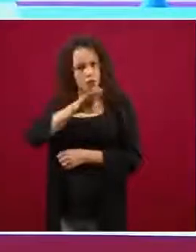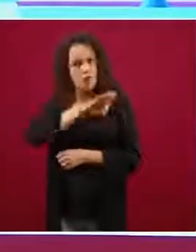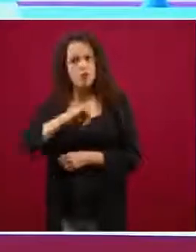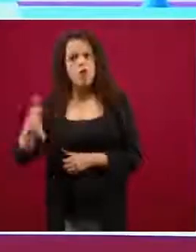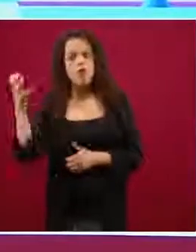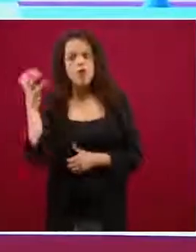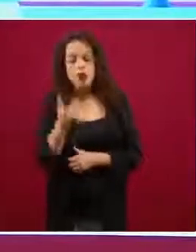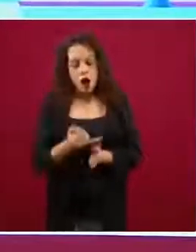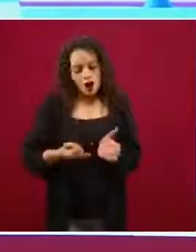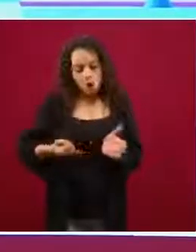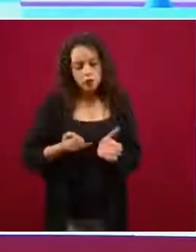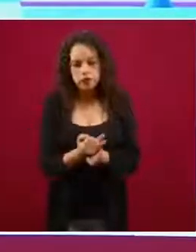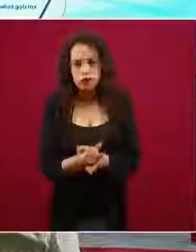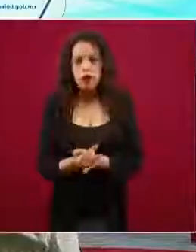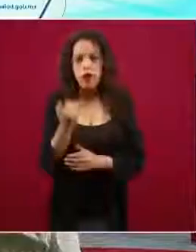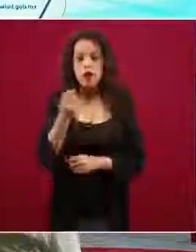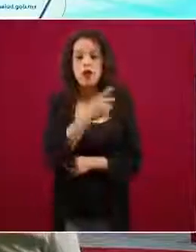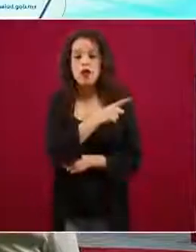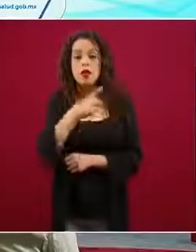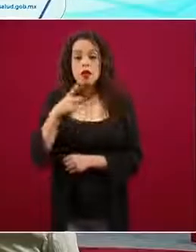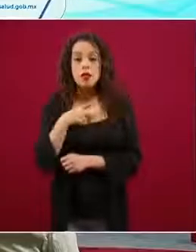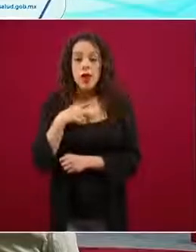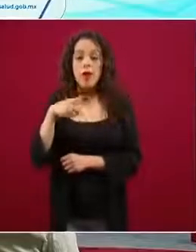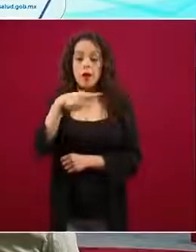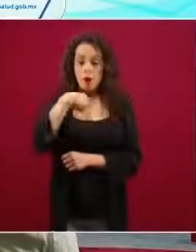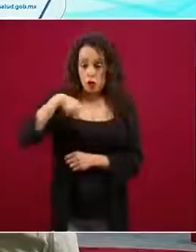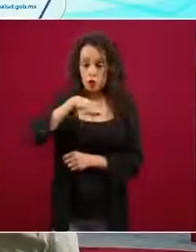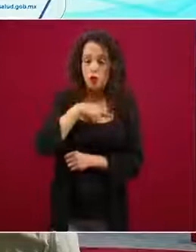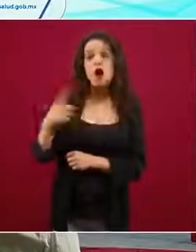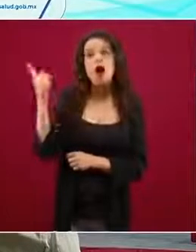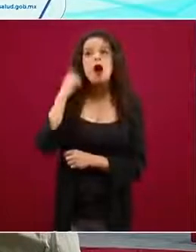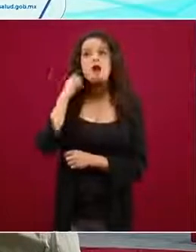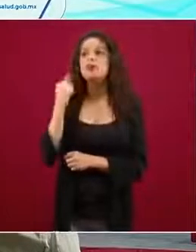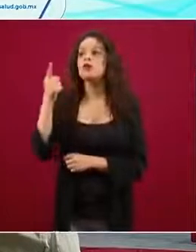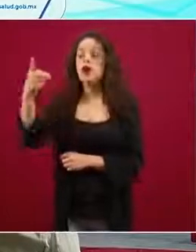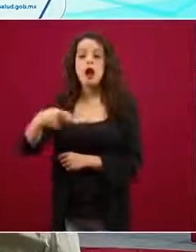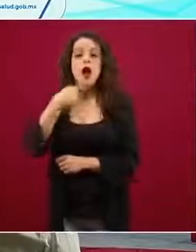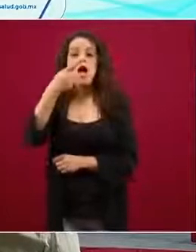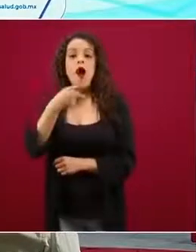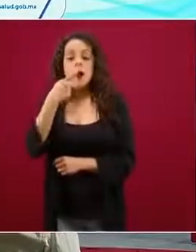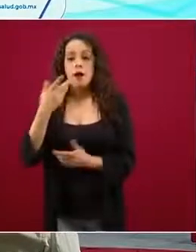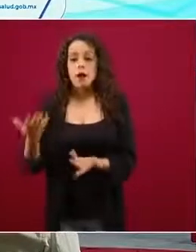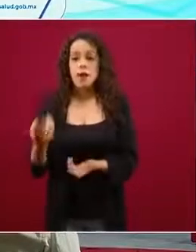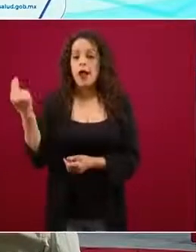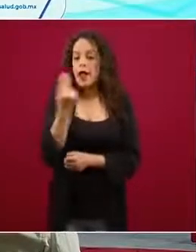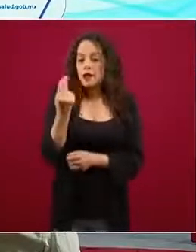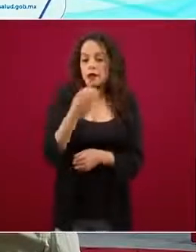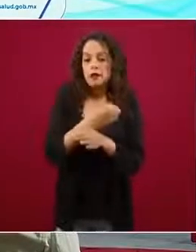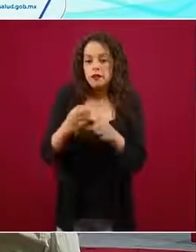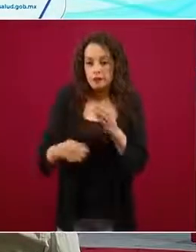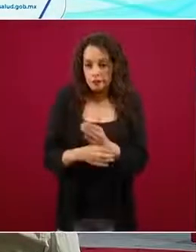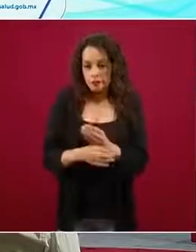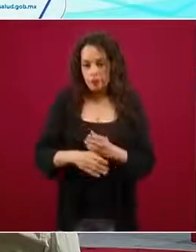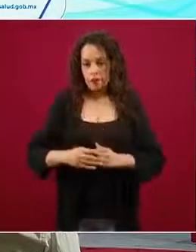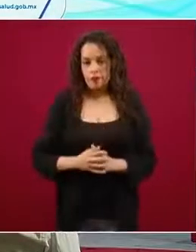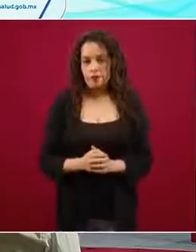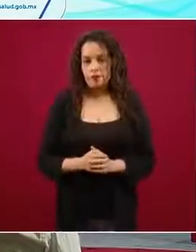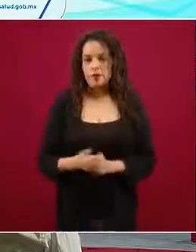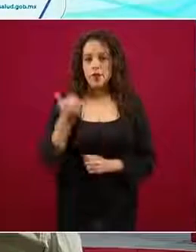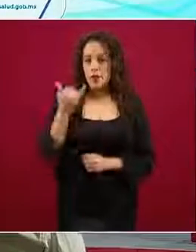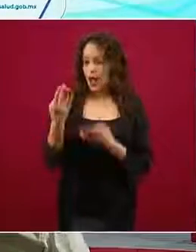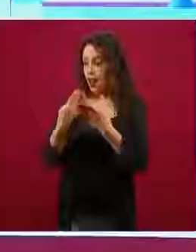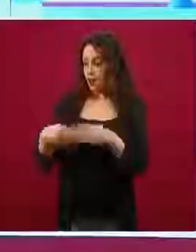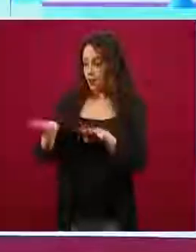nos gustaría ser escuchados y ofrecerles lo que haya dentro de casa en sus capacidades. Hay veces